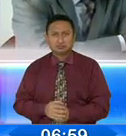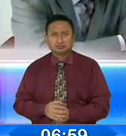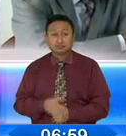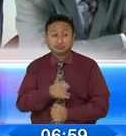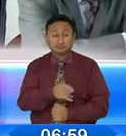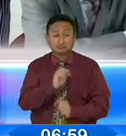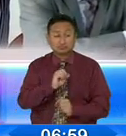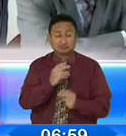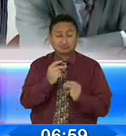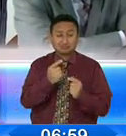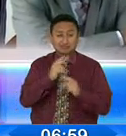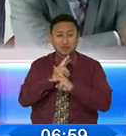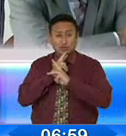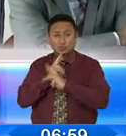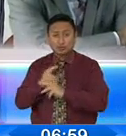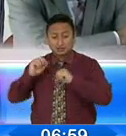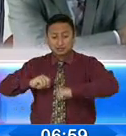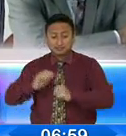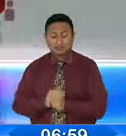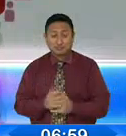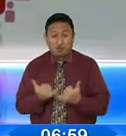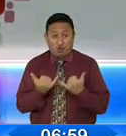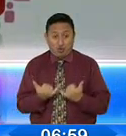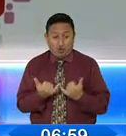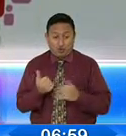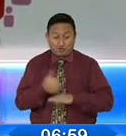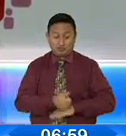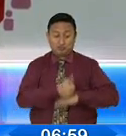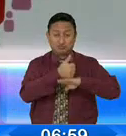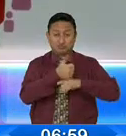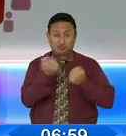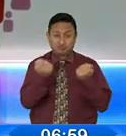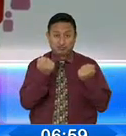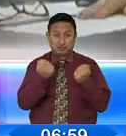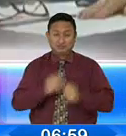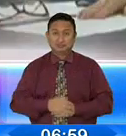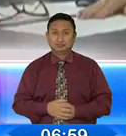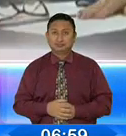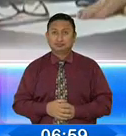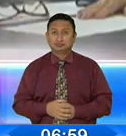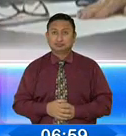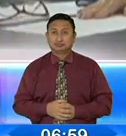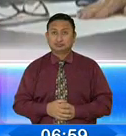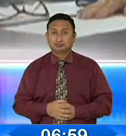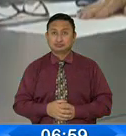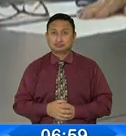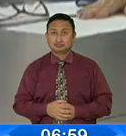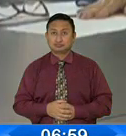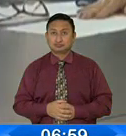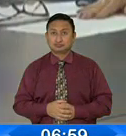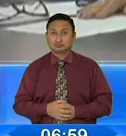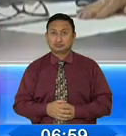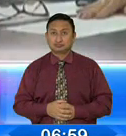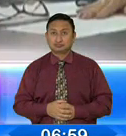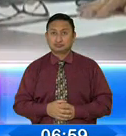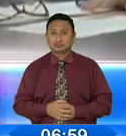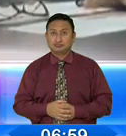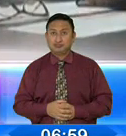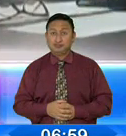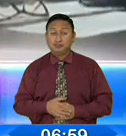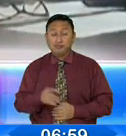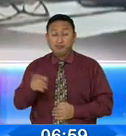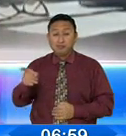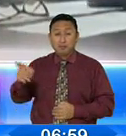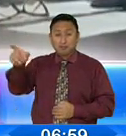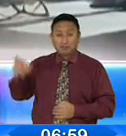tardó en llegar de quienes por el momento están al frente de la defensoría. Y atendiendo a la imposibilidad que tiene el defensor